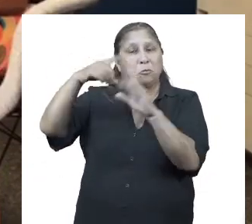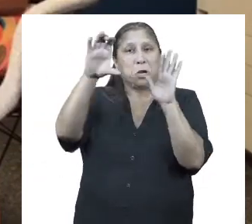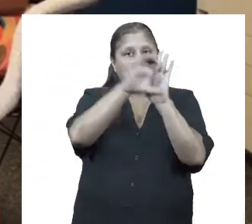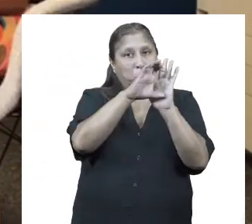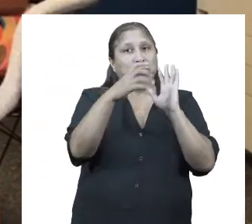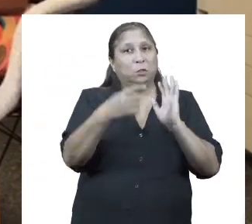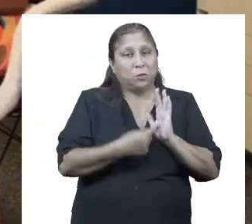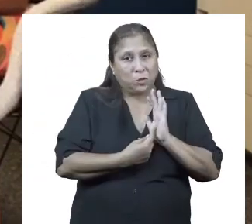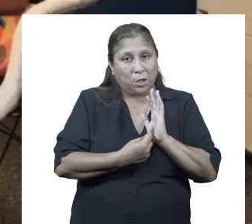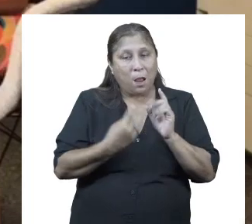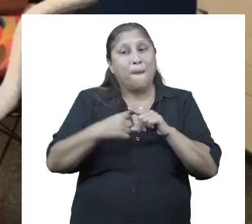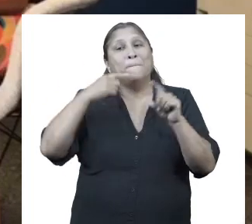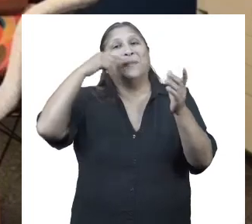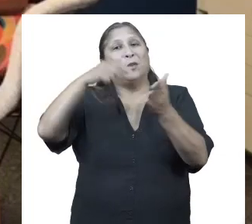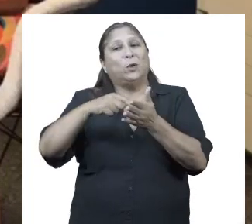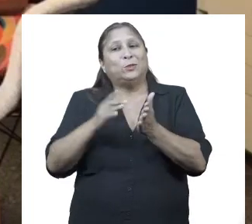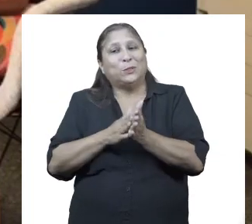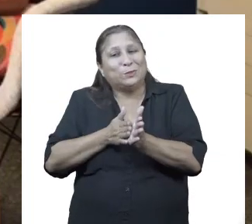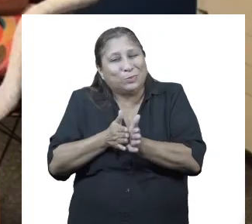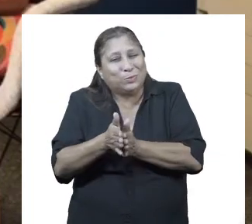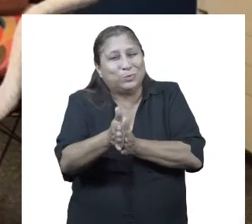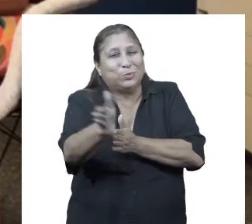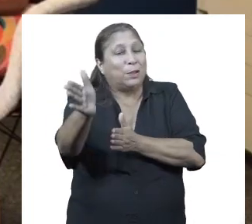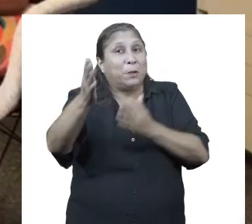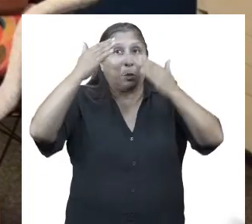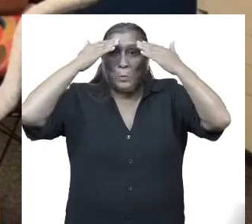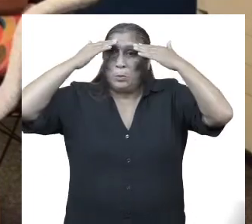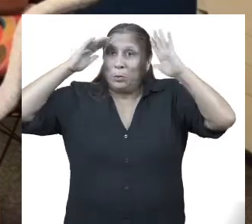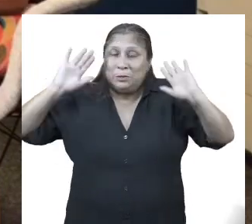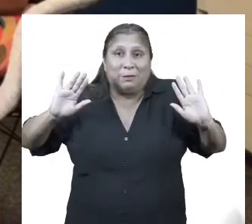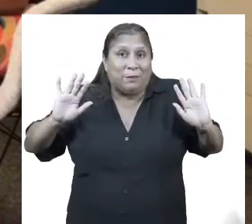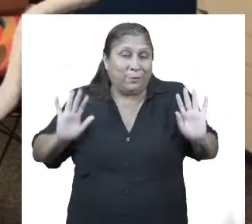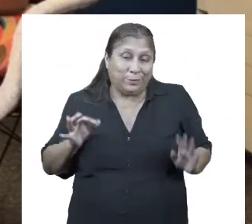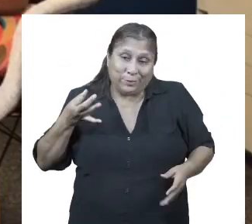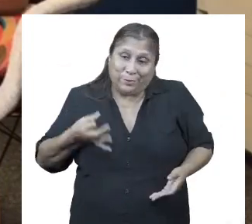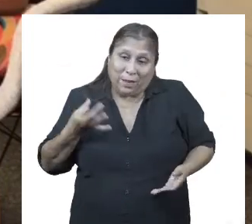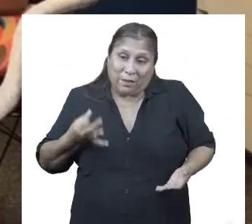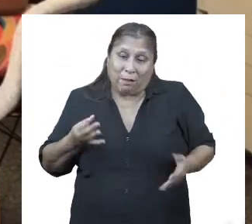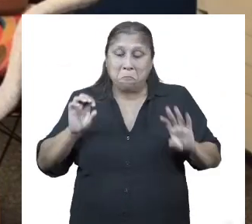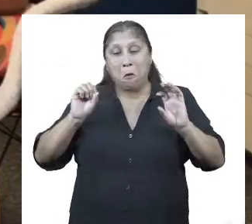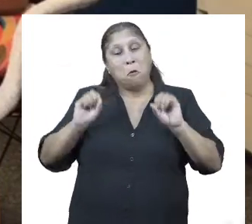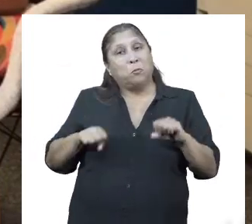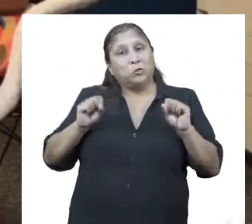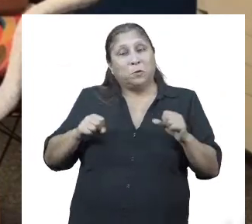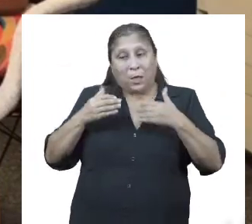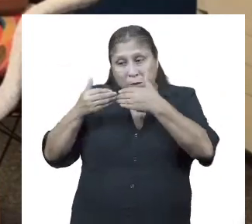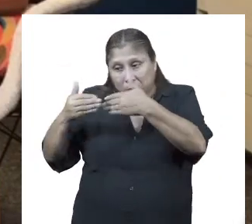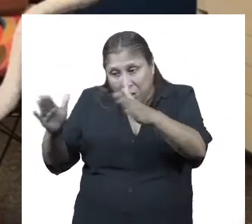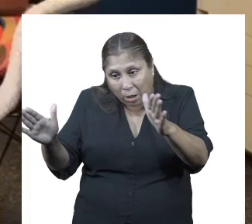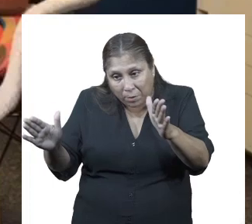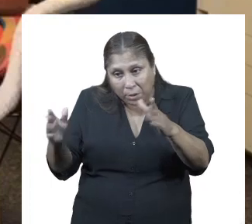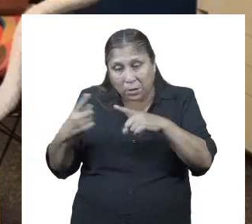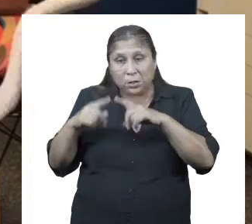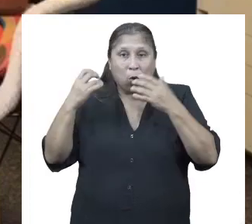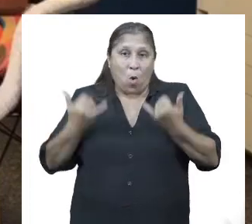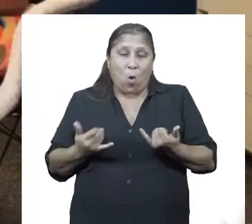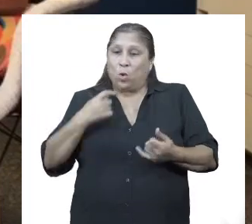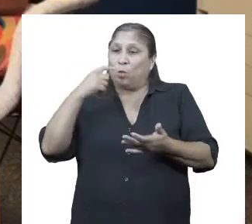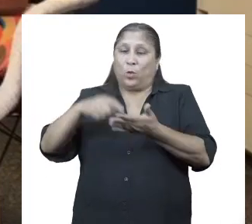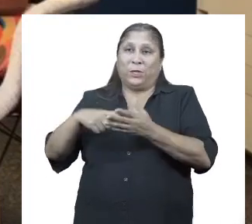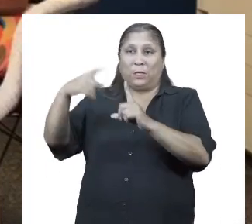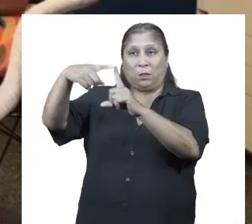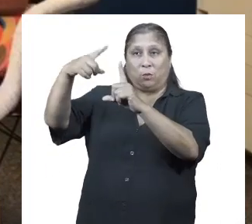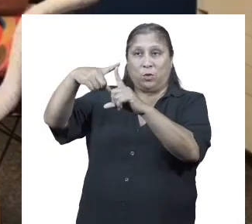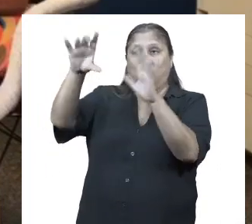Constitucional, pero es un camino incierto, nuevamente, ¿no? Las posibilidades están abiertas. Hoy no es el